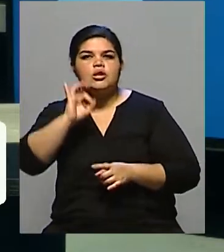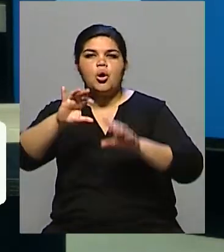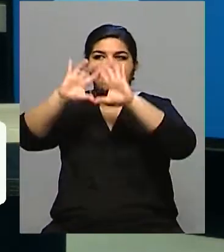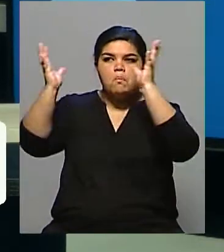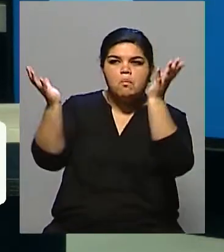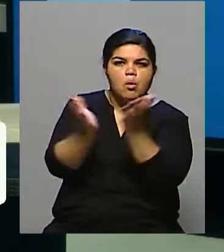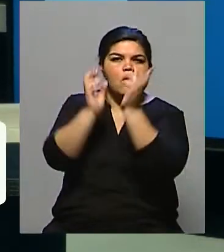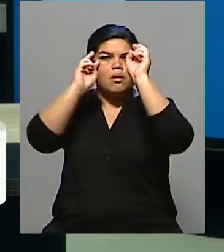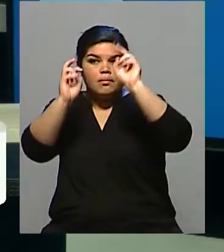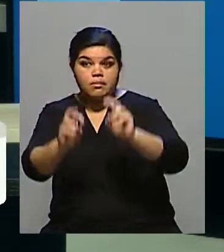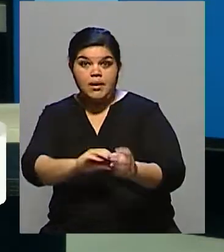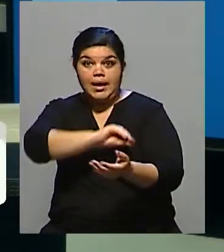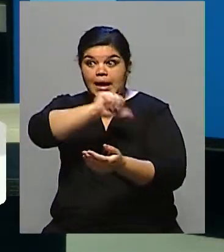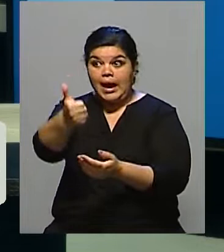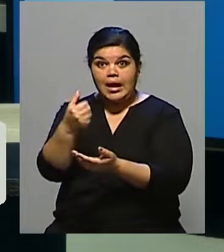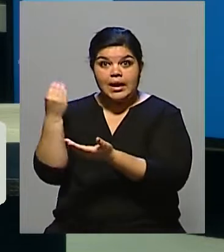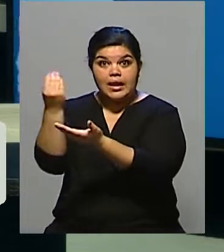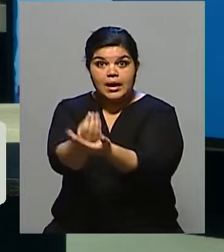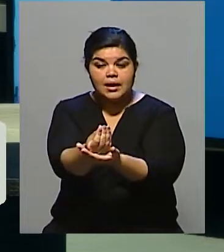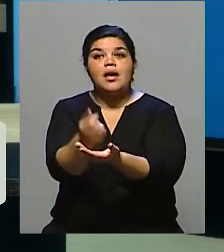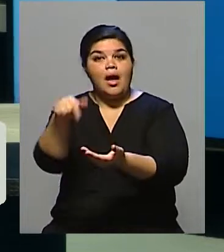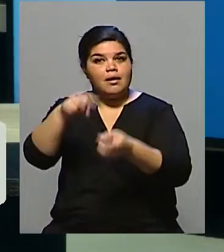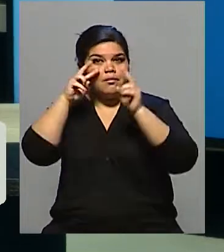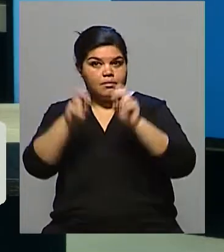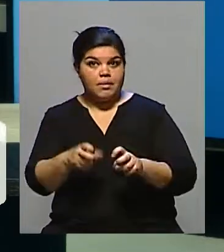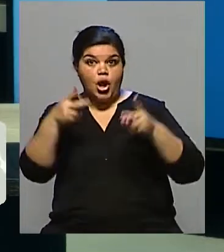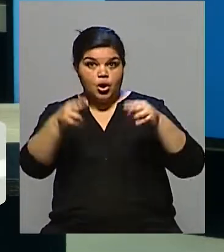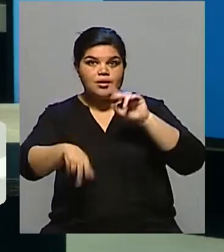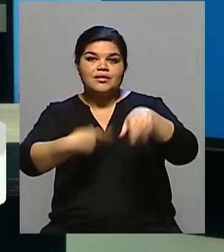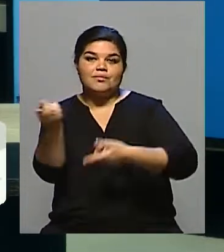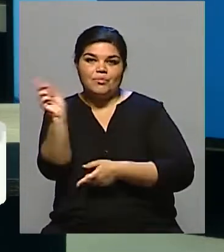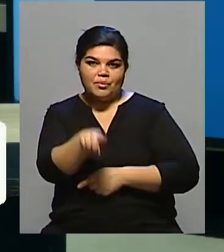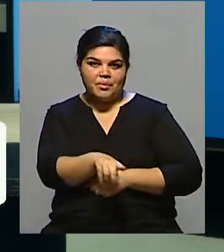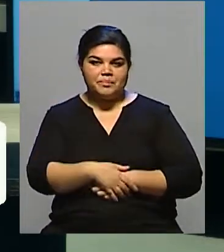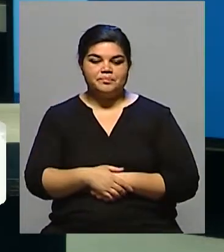del triunfo de Giorgia Meloni. Vamos a ir a una pausa, enseguida regresamos.